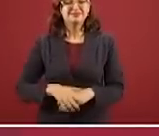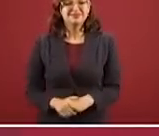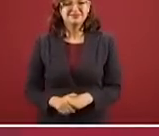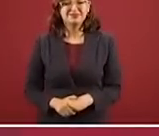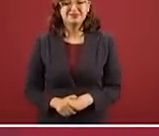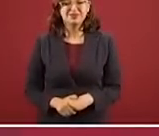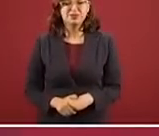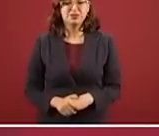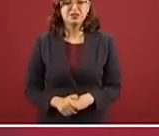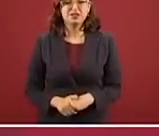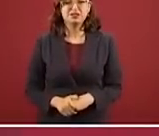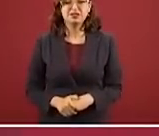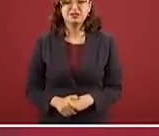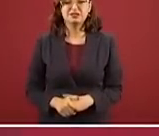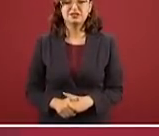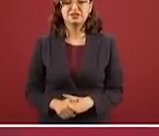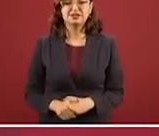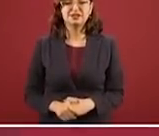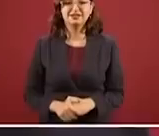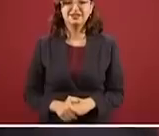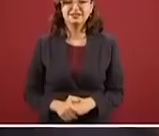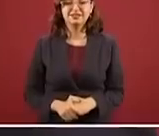Era ajustar el marco